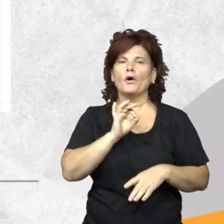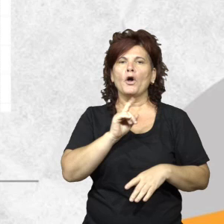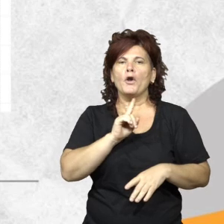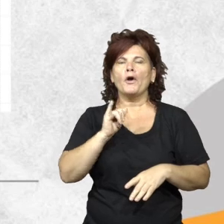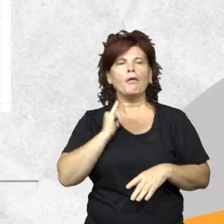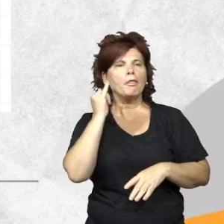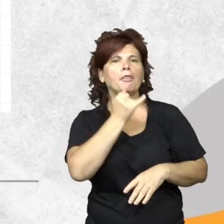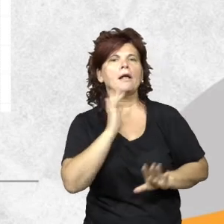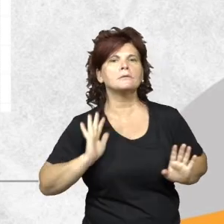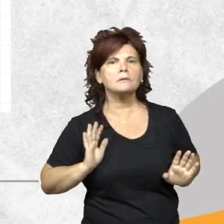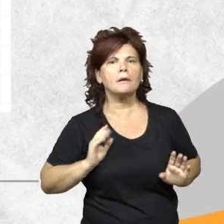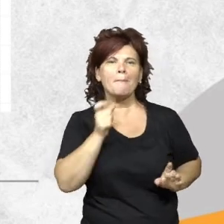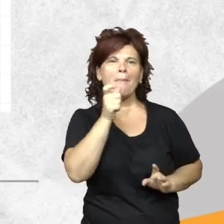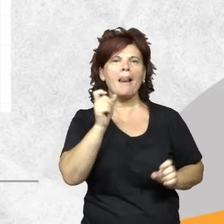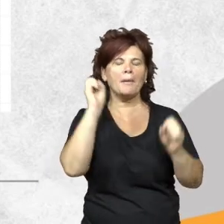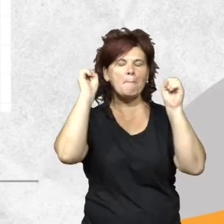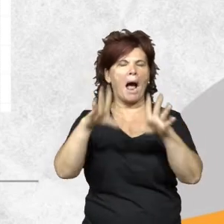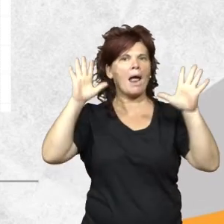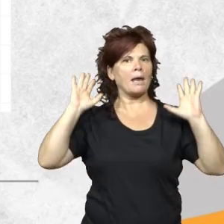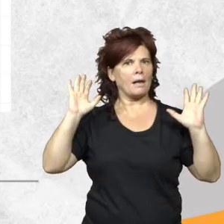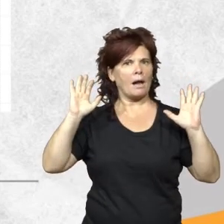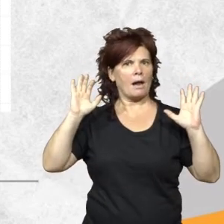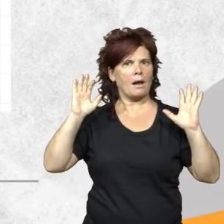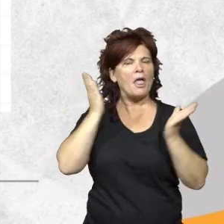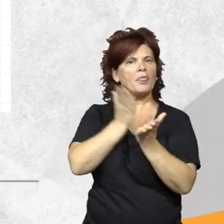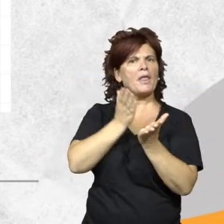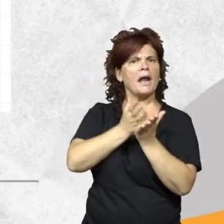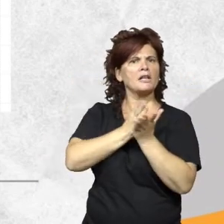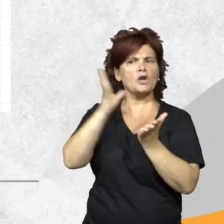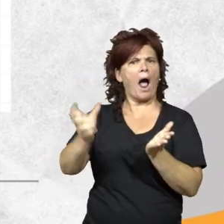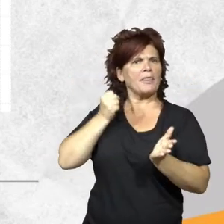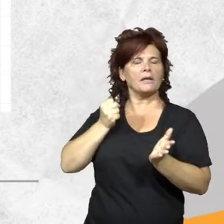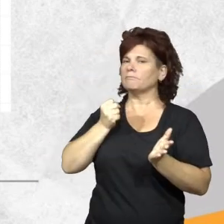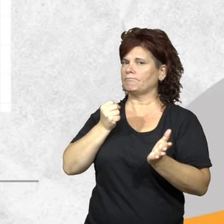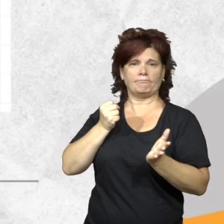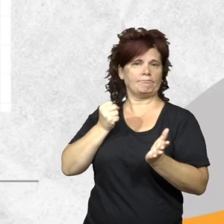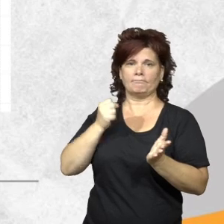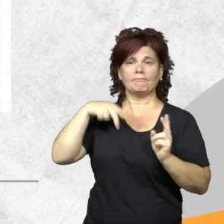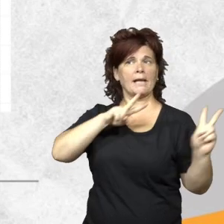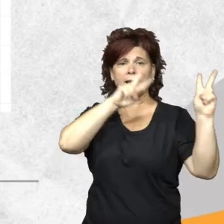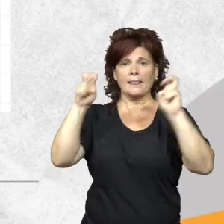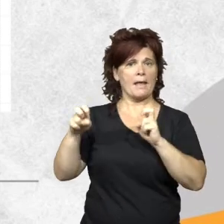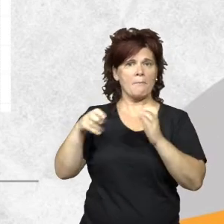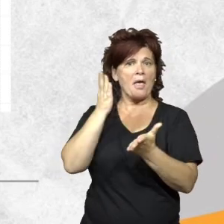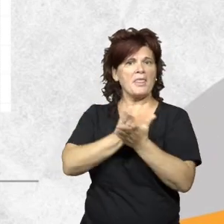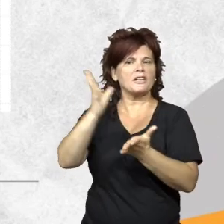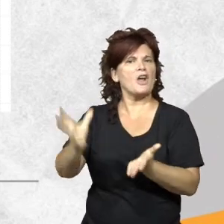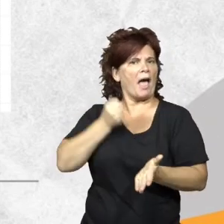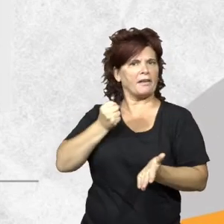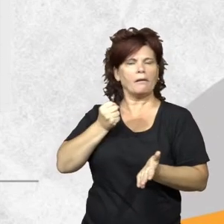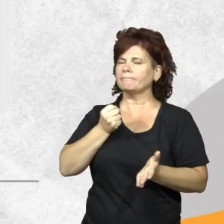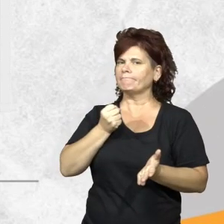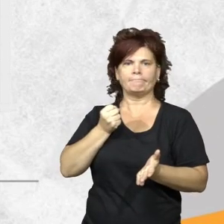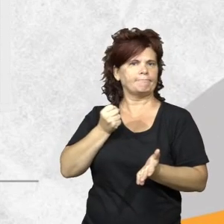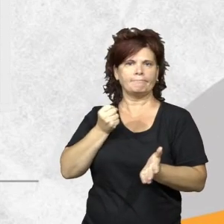las palabras mágicas, que existen derechos adquiridos. En esta materia no existen derechos adquiridos